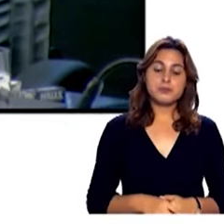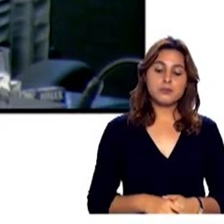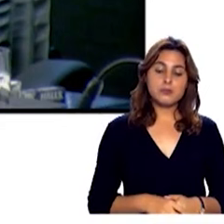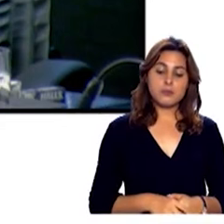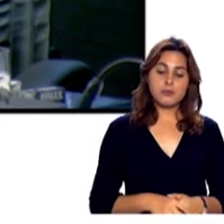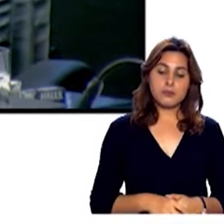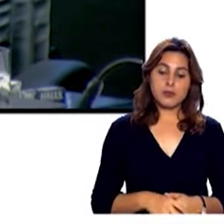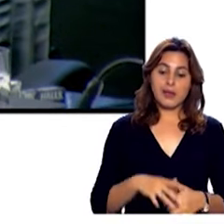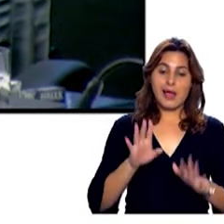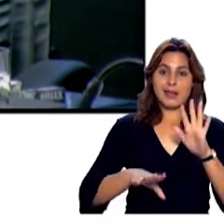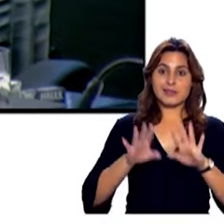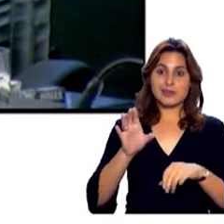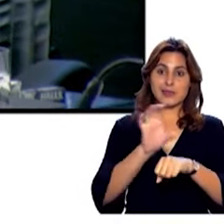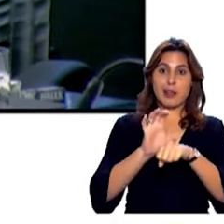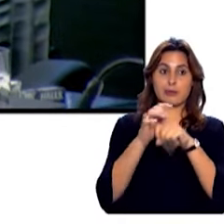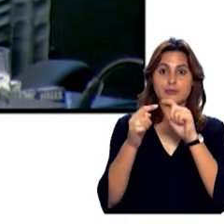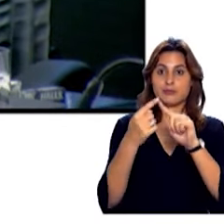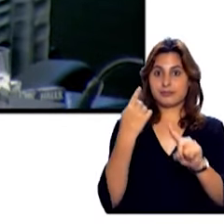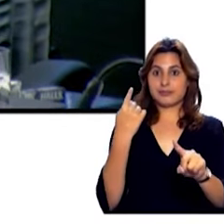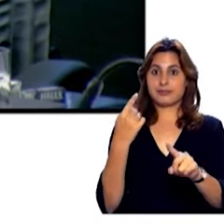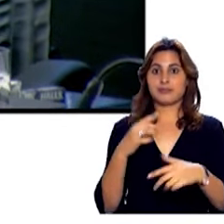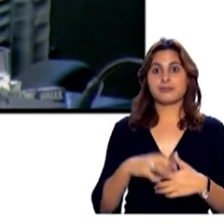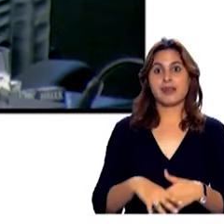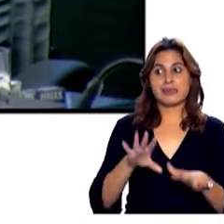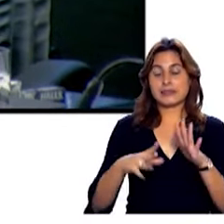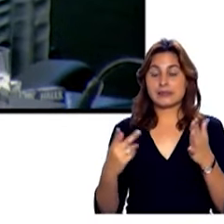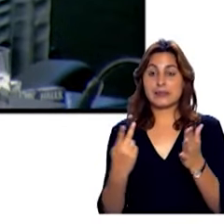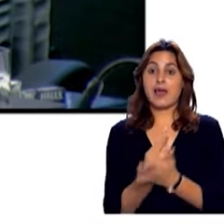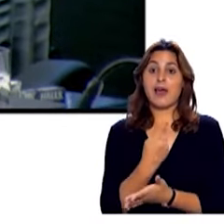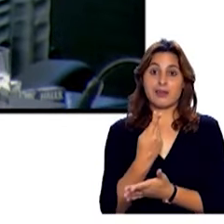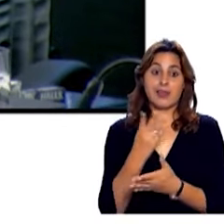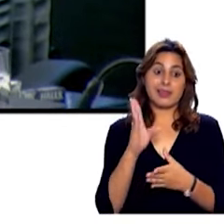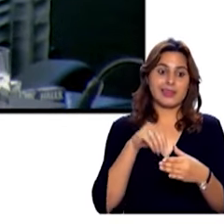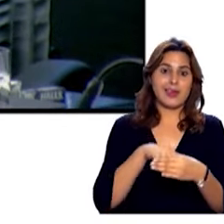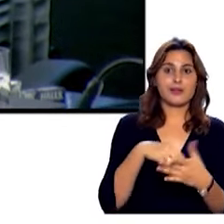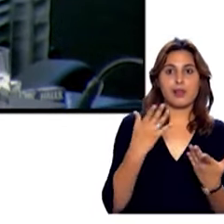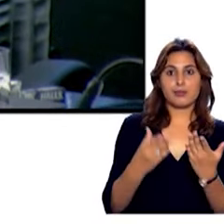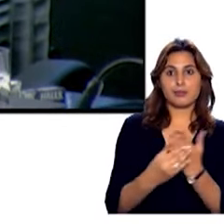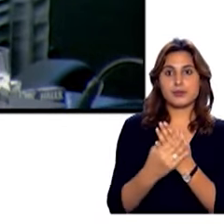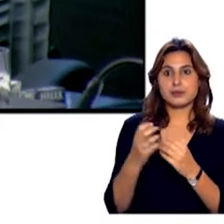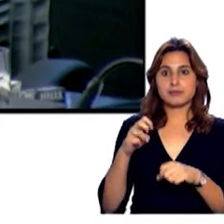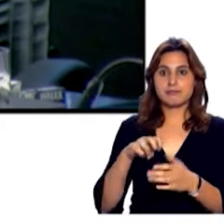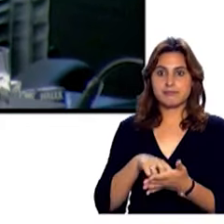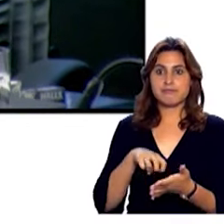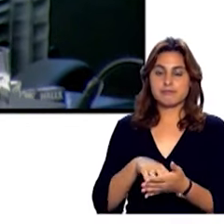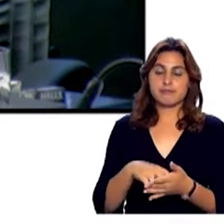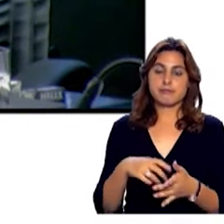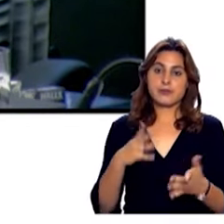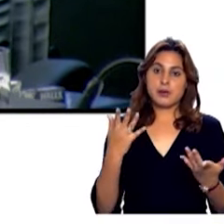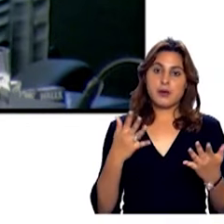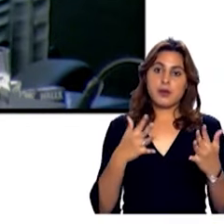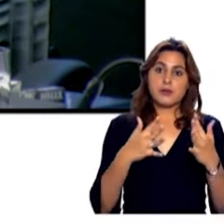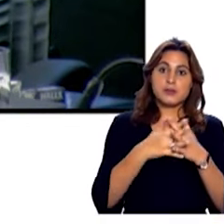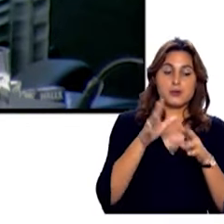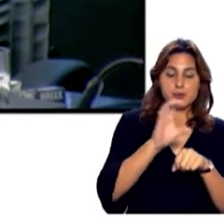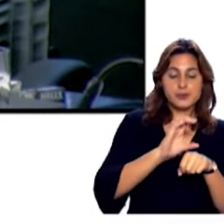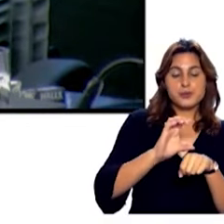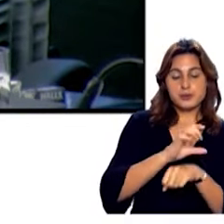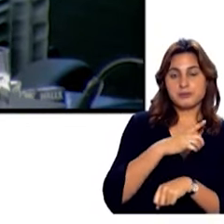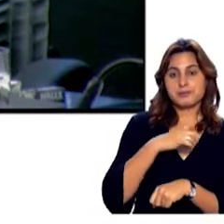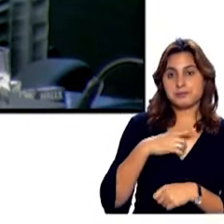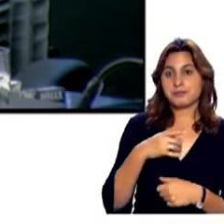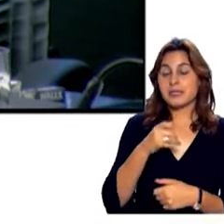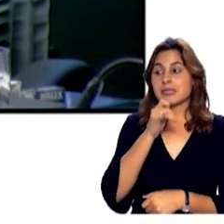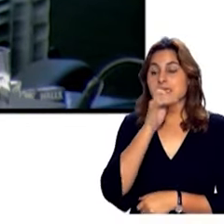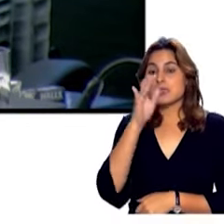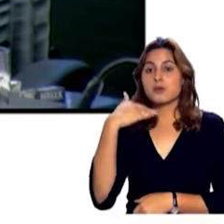del del propio proceso penal la infracción de la infracción constitucional Y si el juez tiene el tribunal Supremo tiene